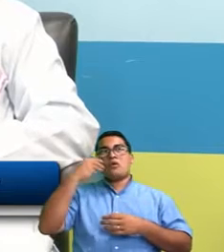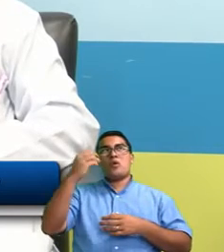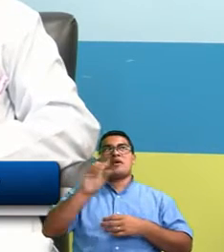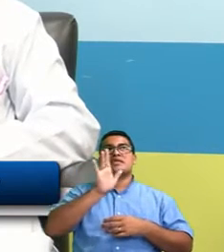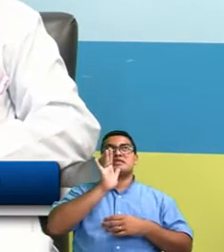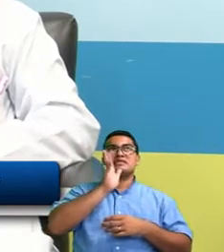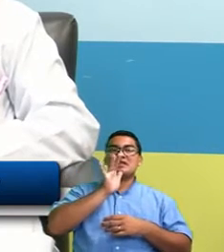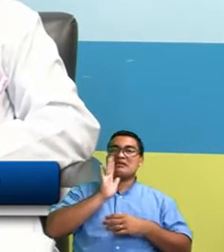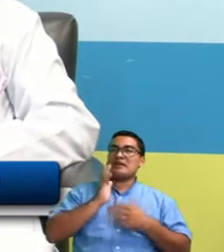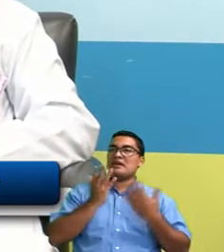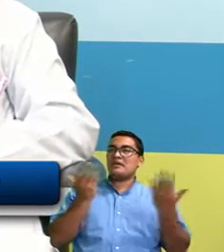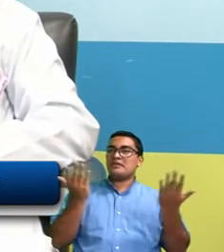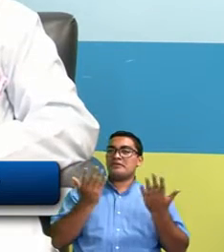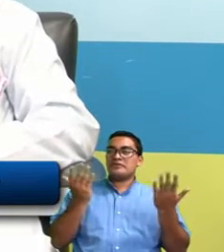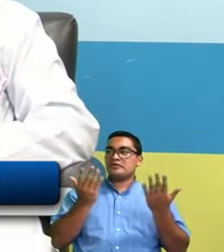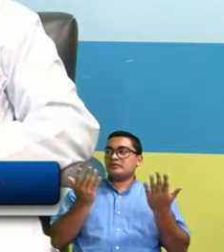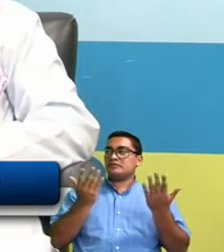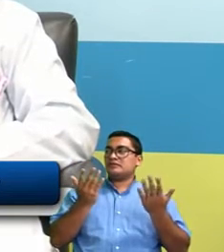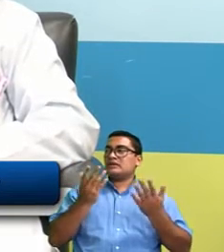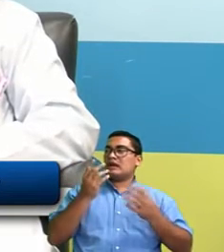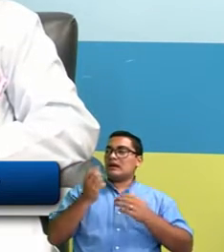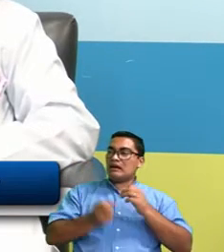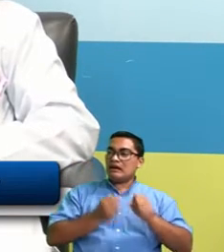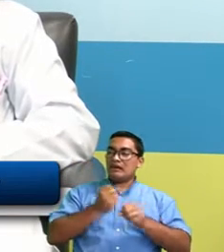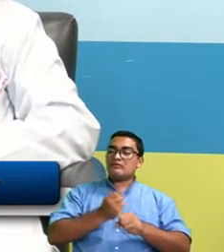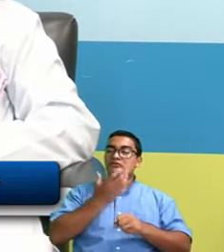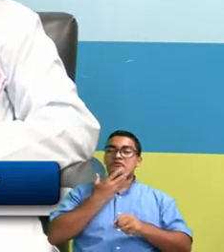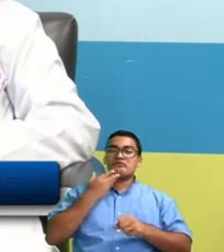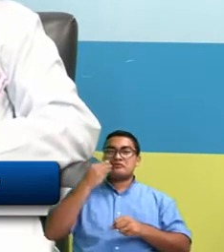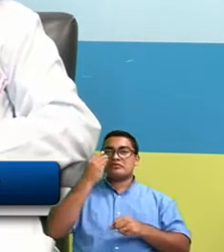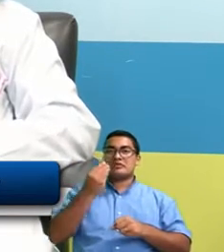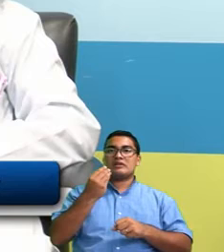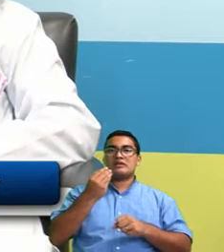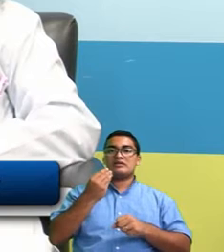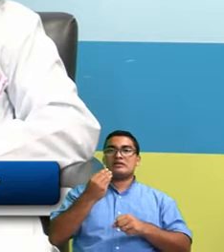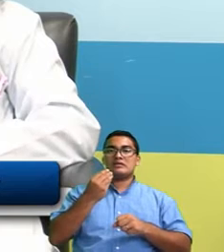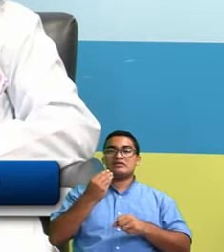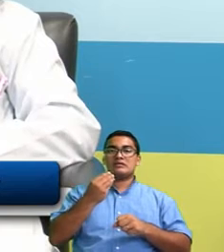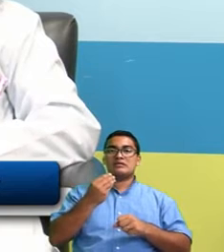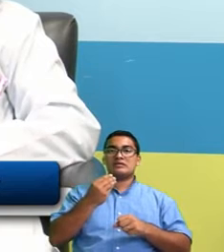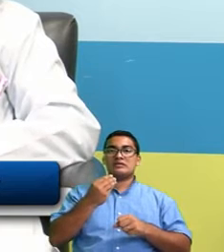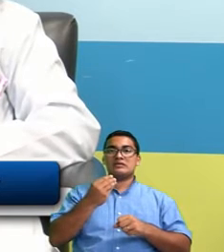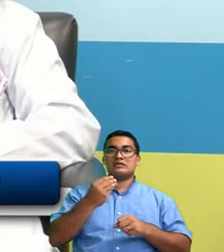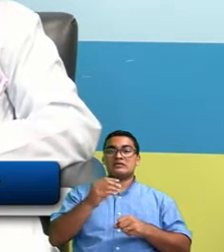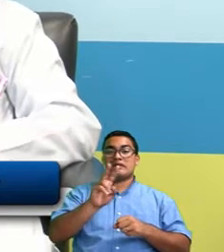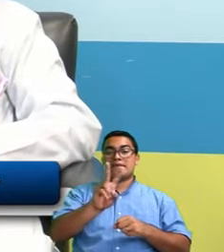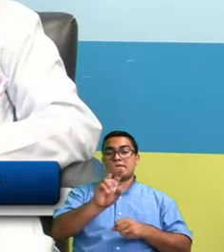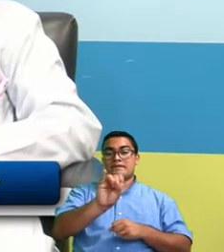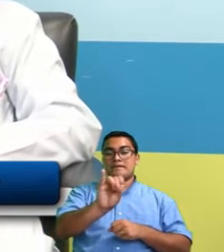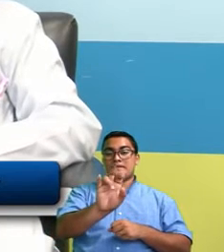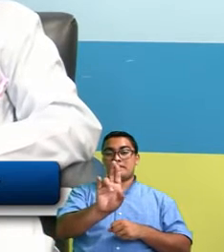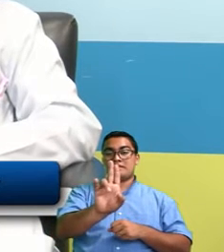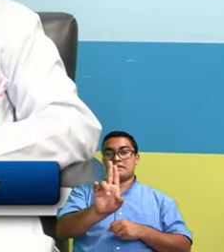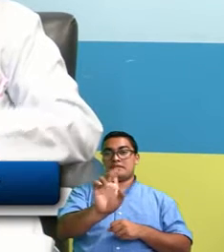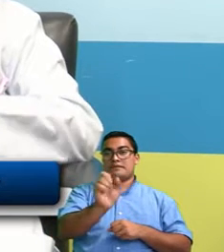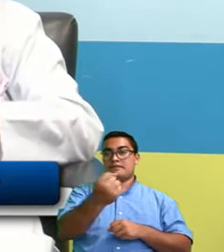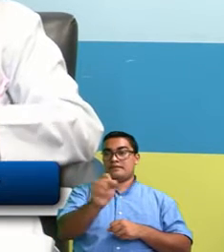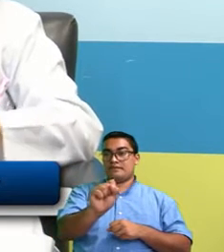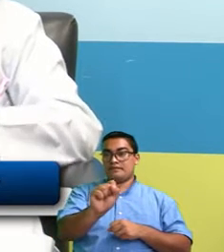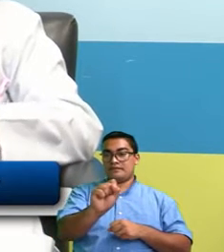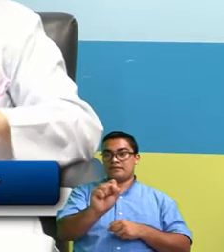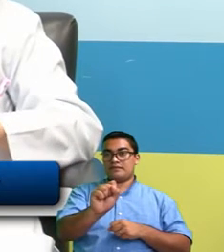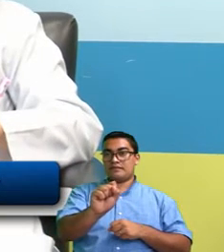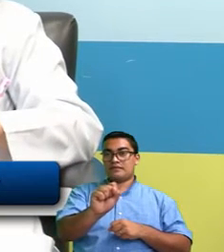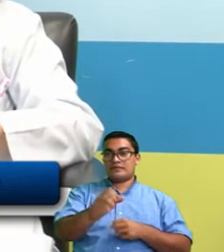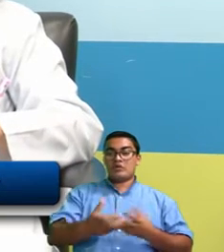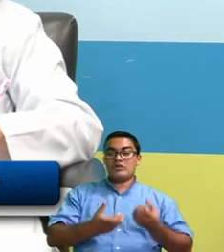su juventud temprana, ¿verdad?, en los primeros años de su juventud, adquirieron la infección por un virus oncogénico, porque como le digo,